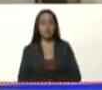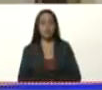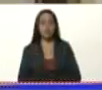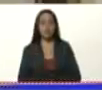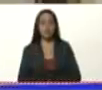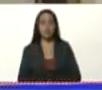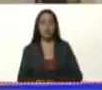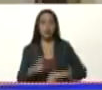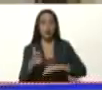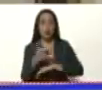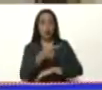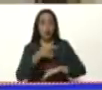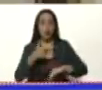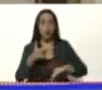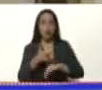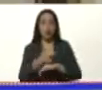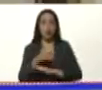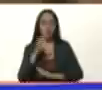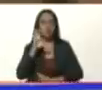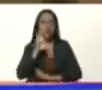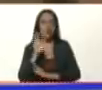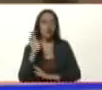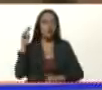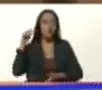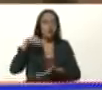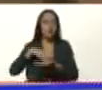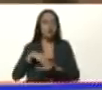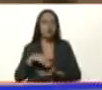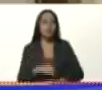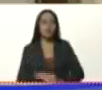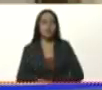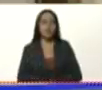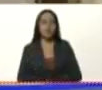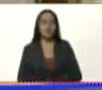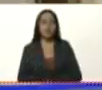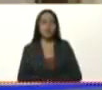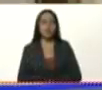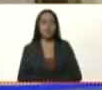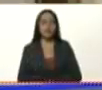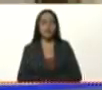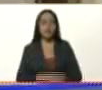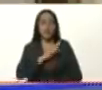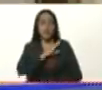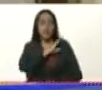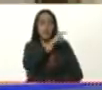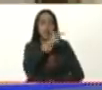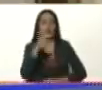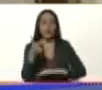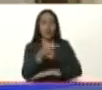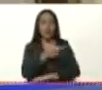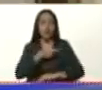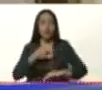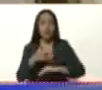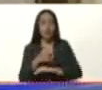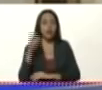bueno, para detectar, mejor dicho, el ingreso de la pandemia a Venezuela.